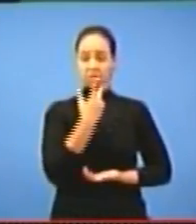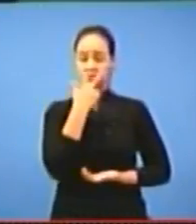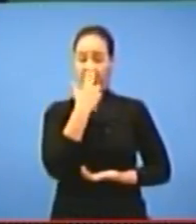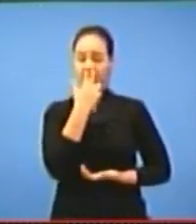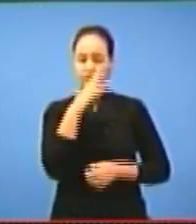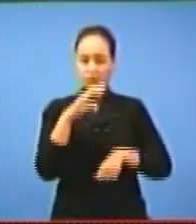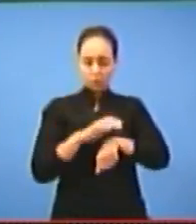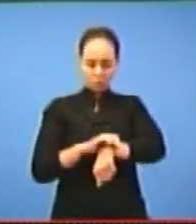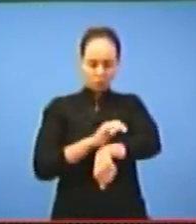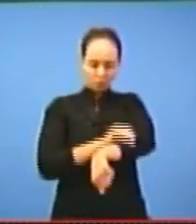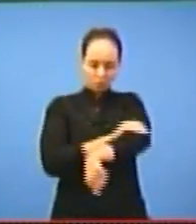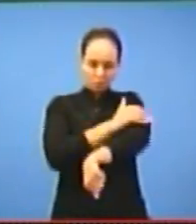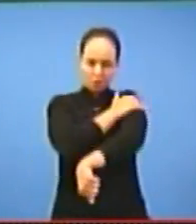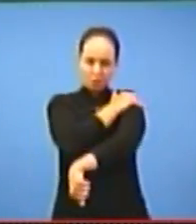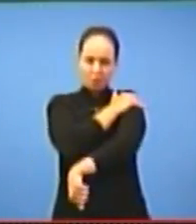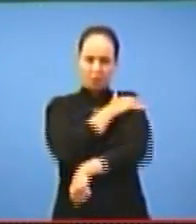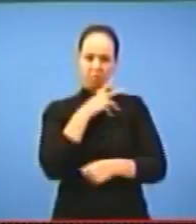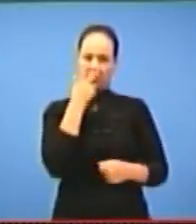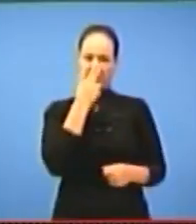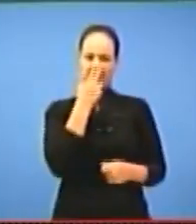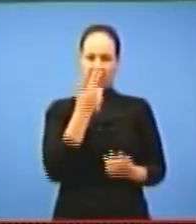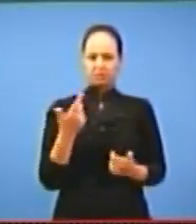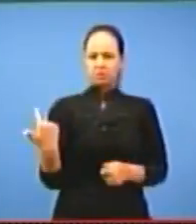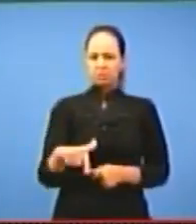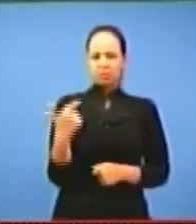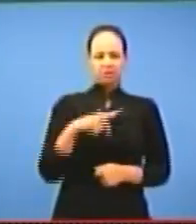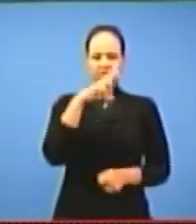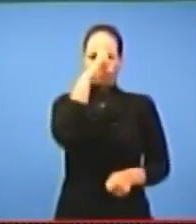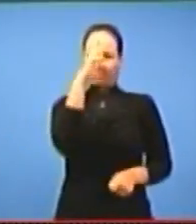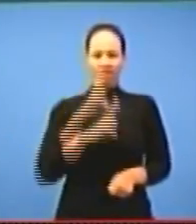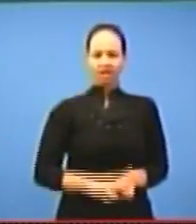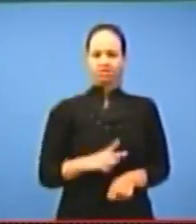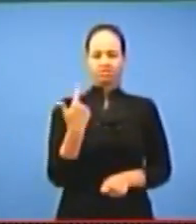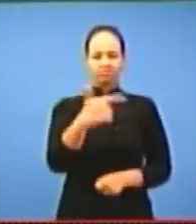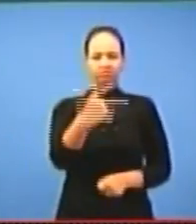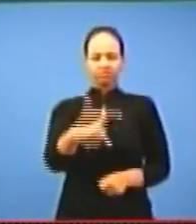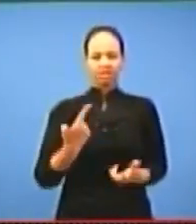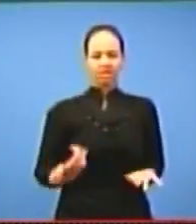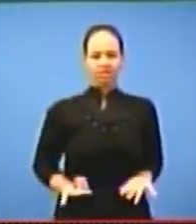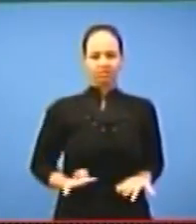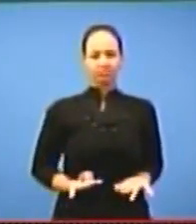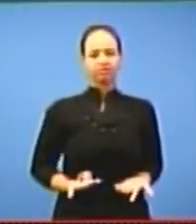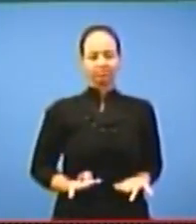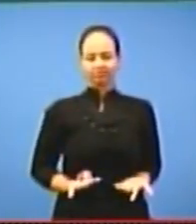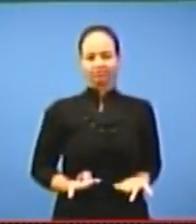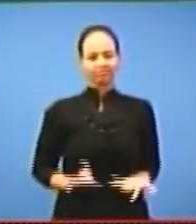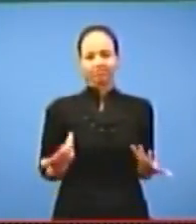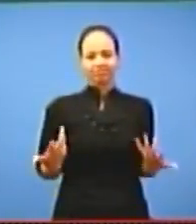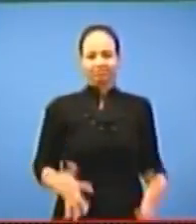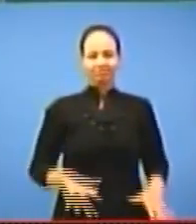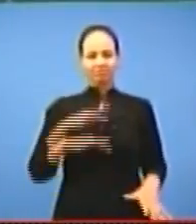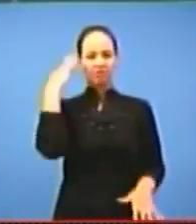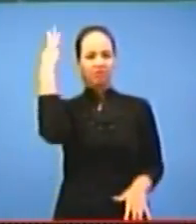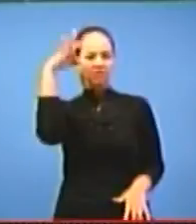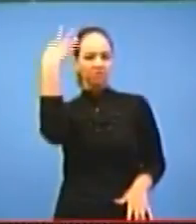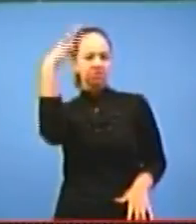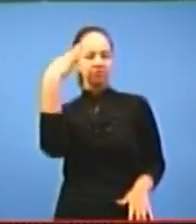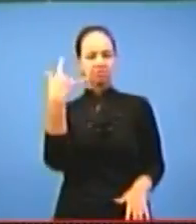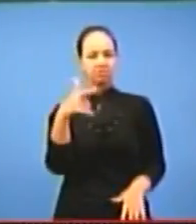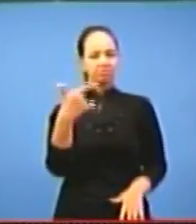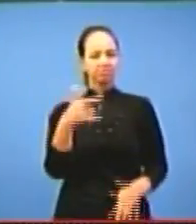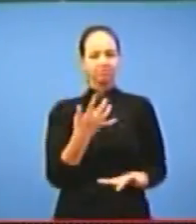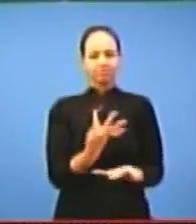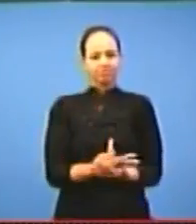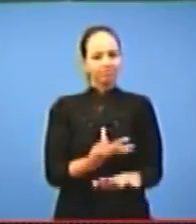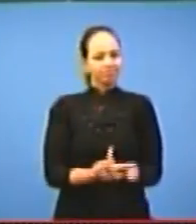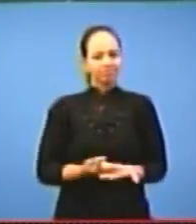Estamos vestidos con pelo de camello. No hay espacio para esto. No hay espacio para la razón, para la filosofía. No tenemos espacio